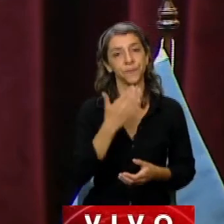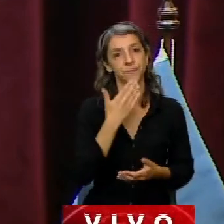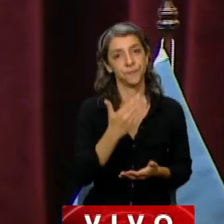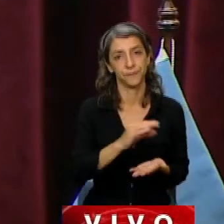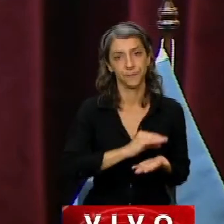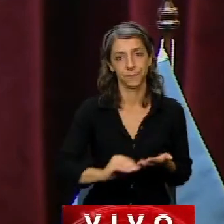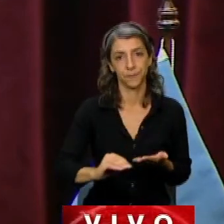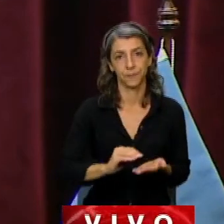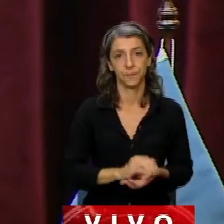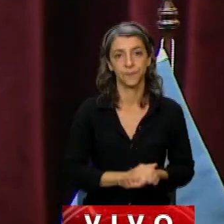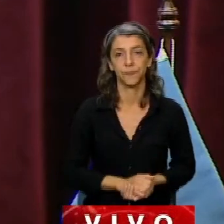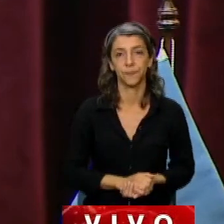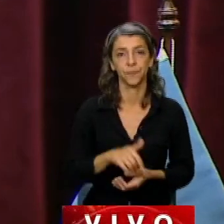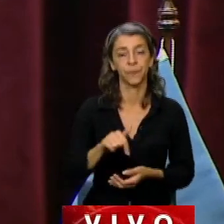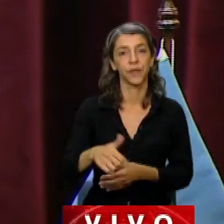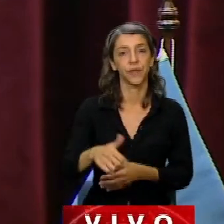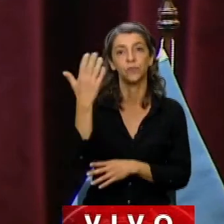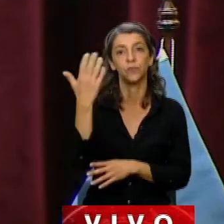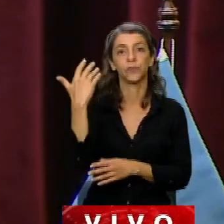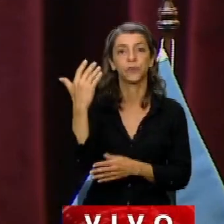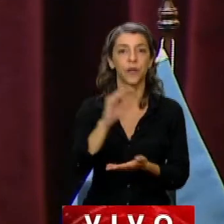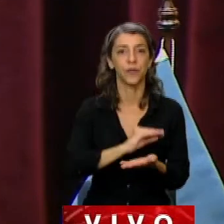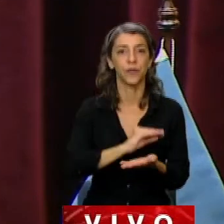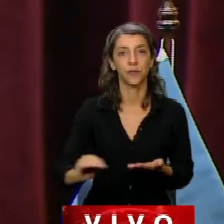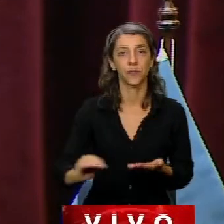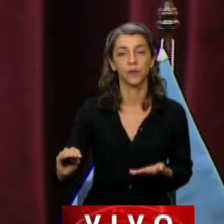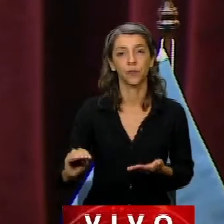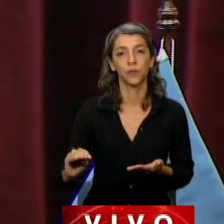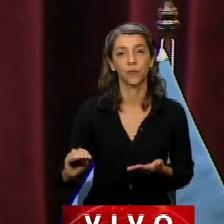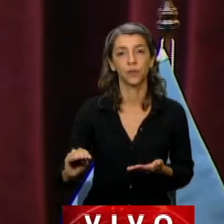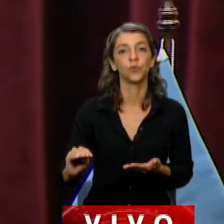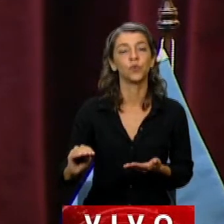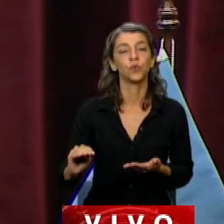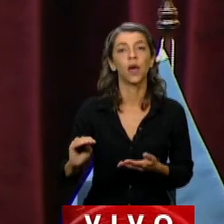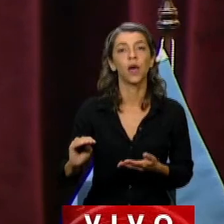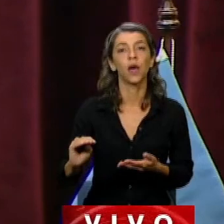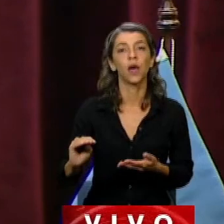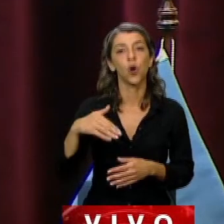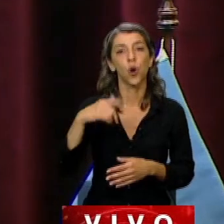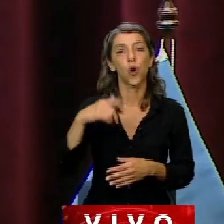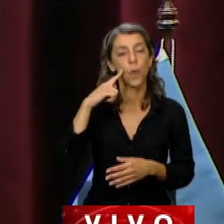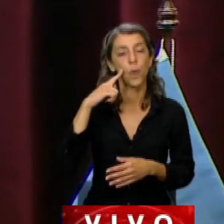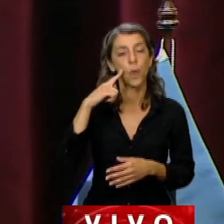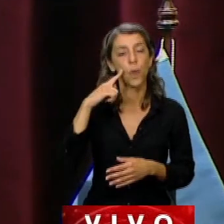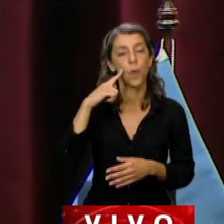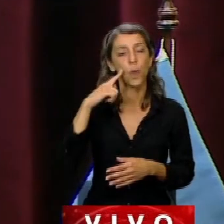Diputado, tiene la palabra el diputado Javier Gerardo Milei.